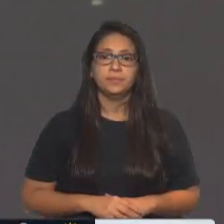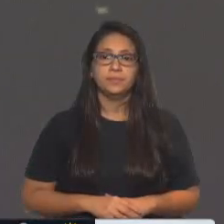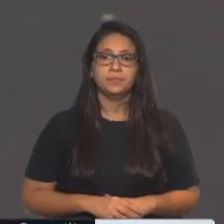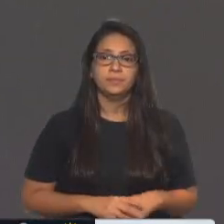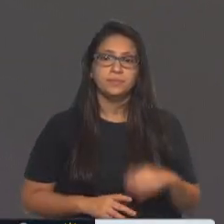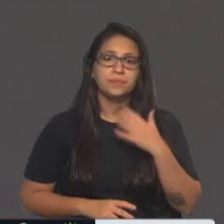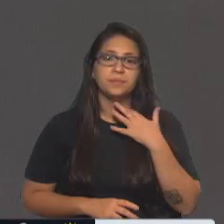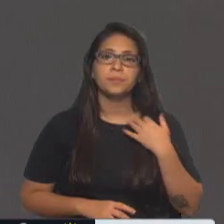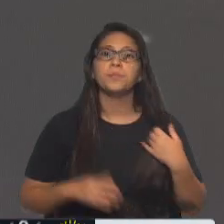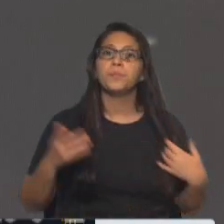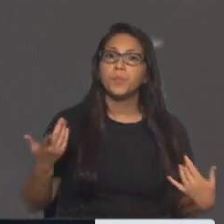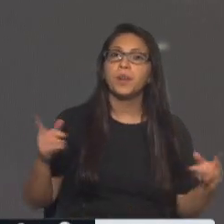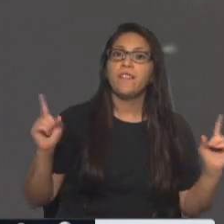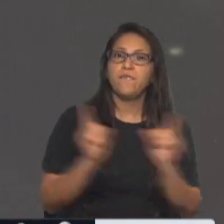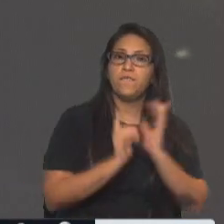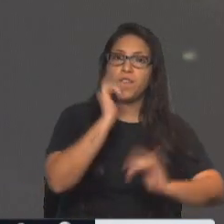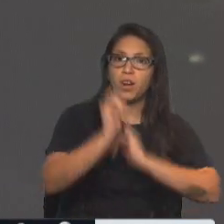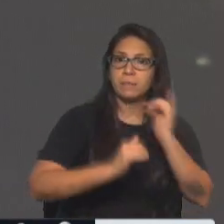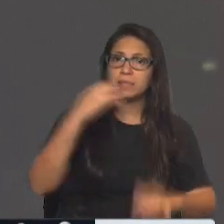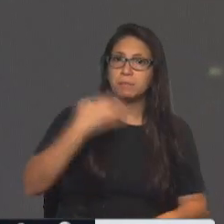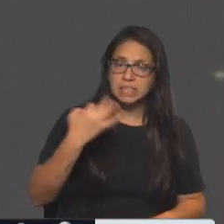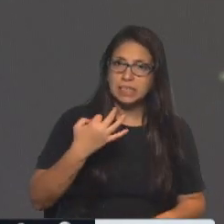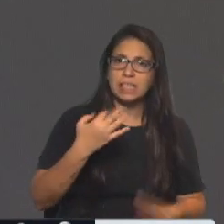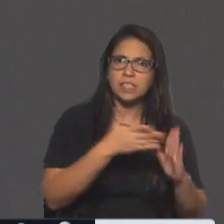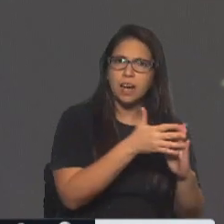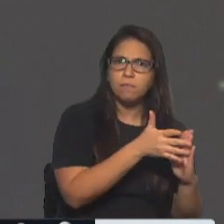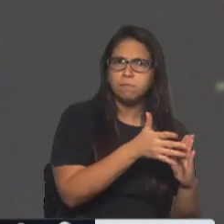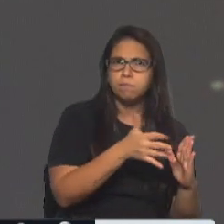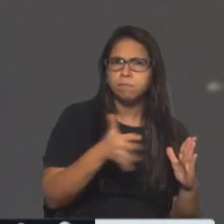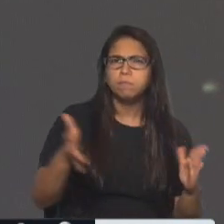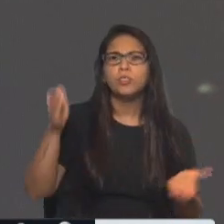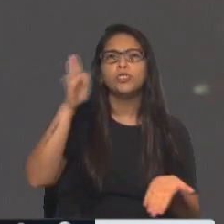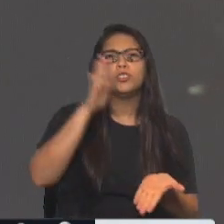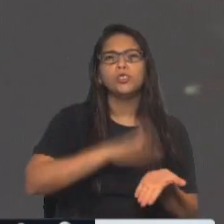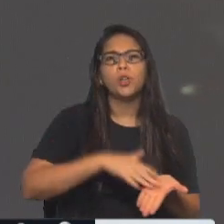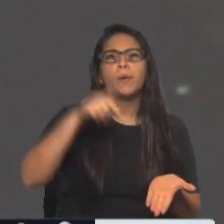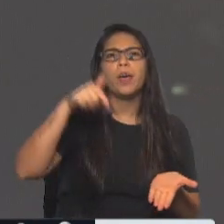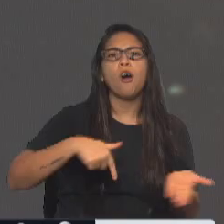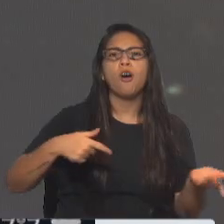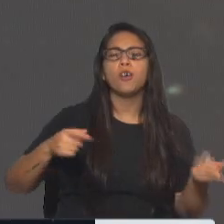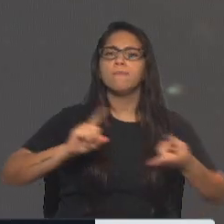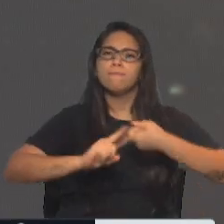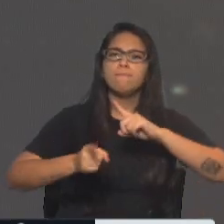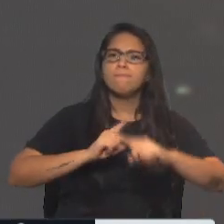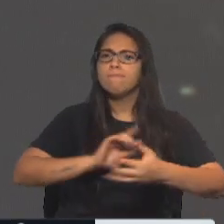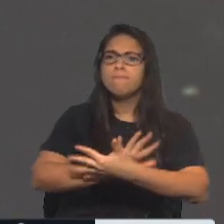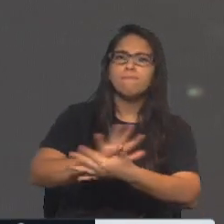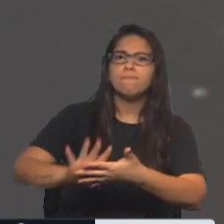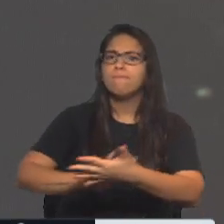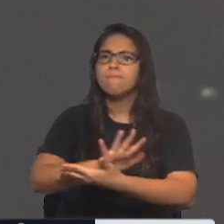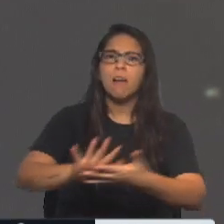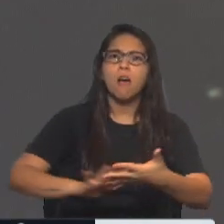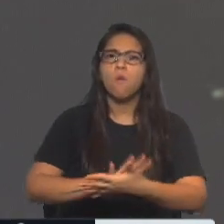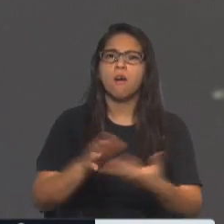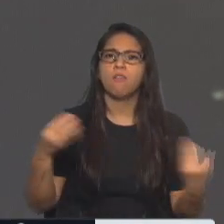Bueno, bien, en este informe especial le explicamos por dónde pasan hoy las negociaciones justamente para llegar a una paz en